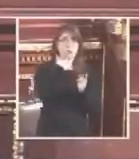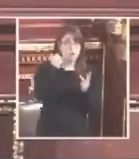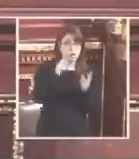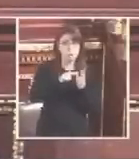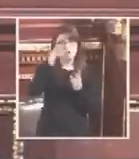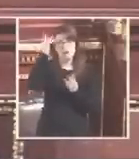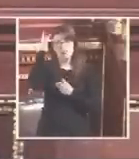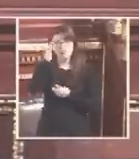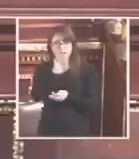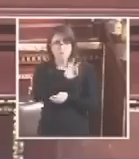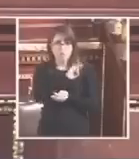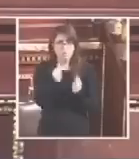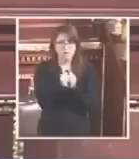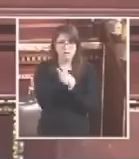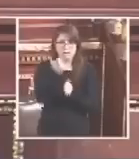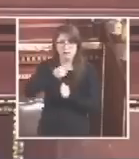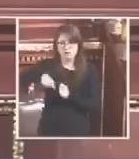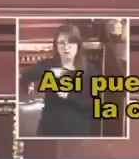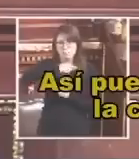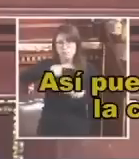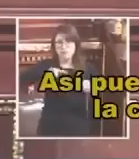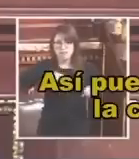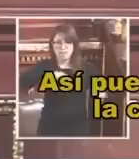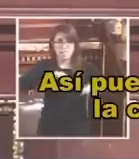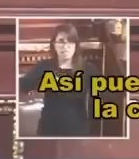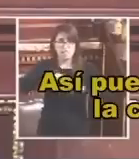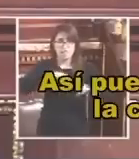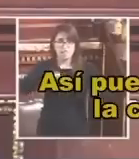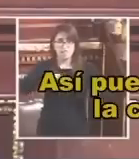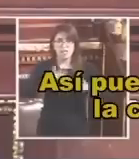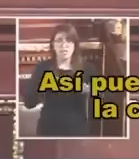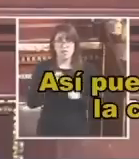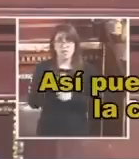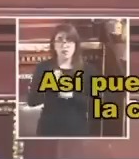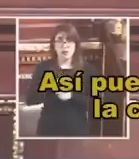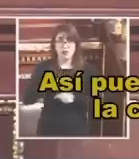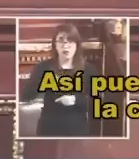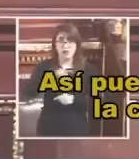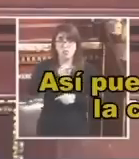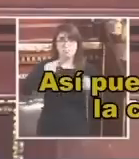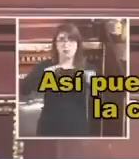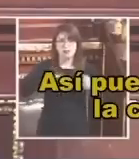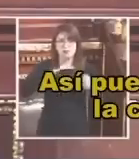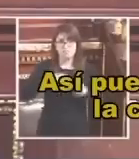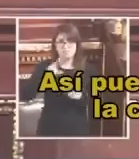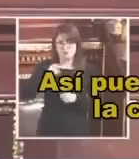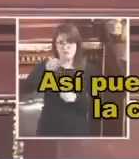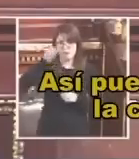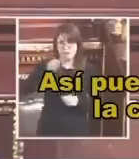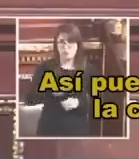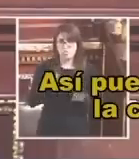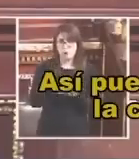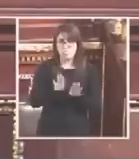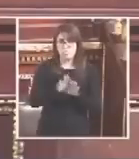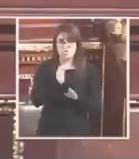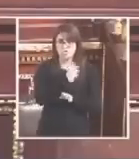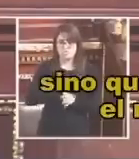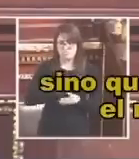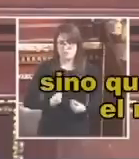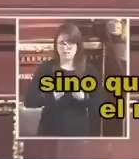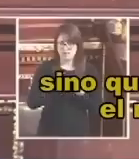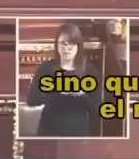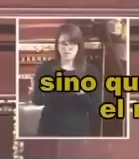dinero de los contribuyentes mexicanos así pues declararlo persona non grata en la ciudad no es ninguna banalidad